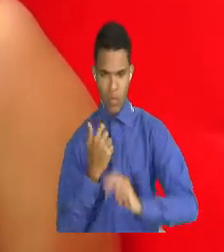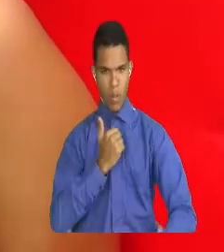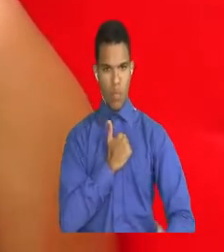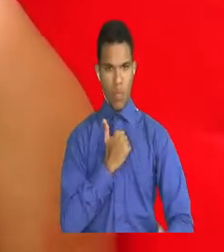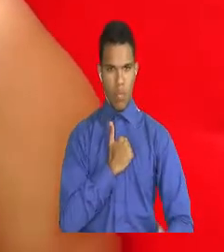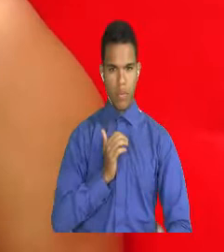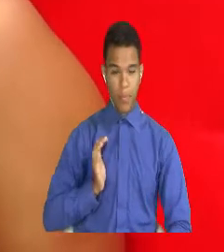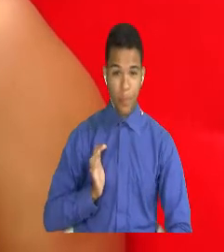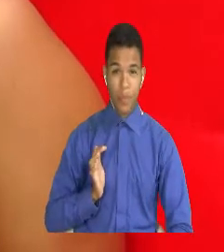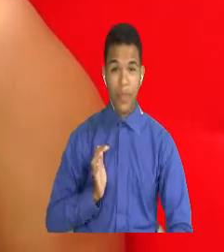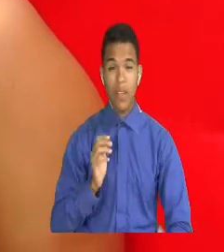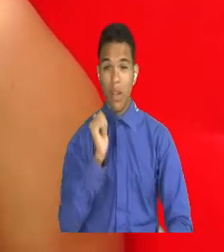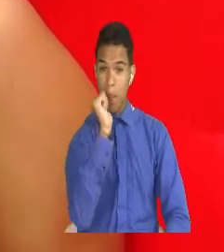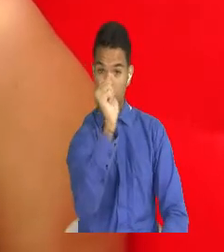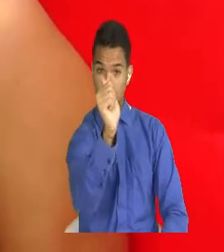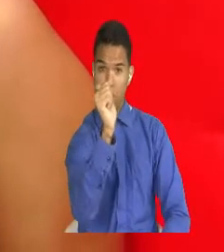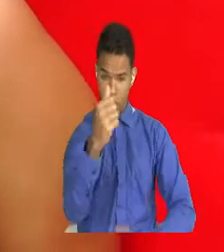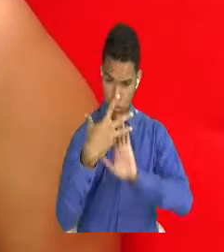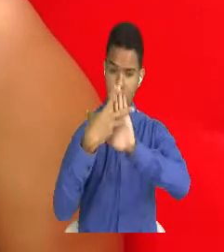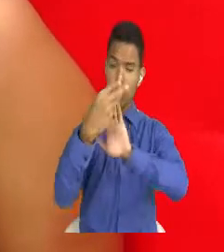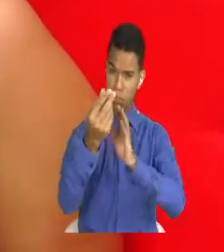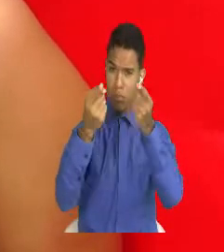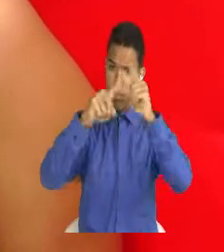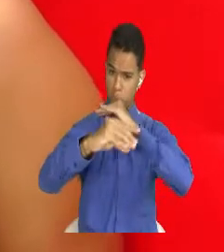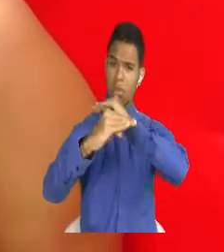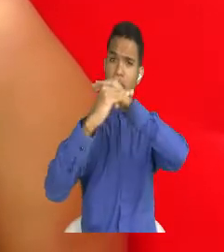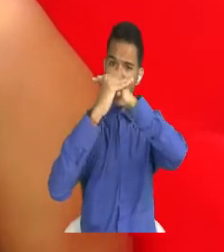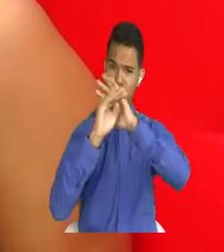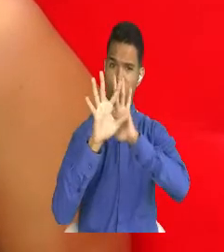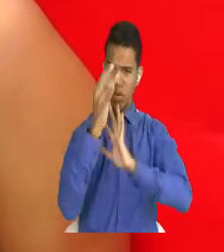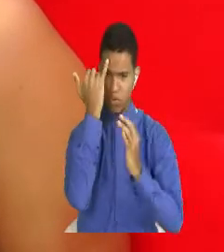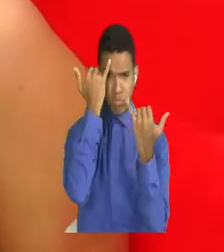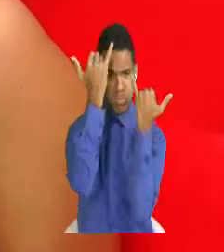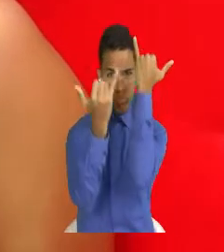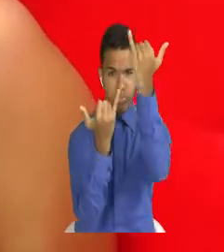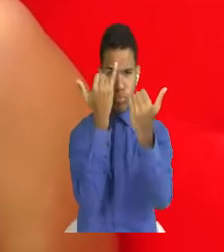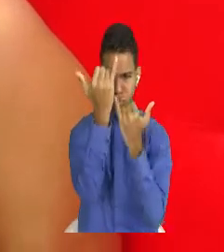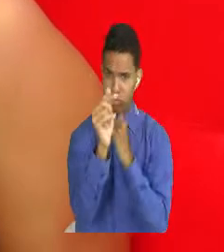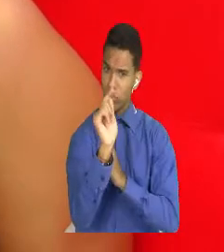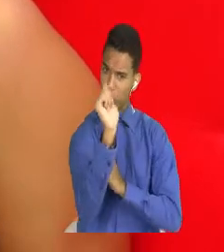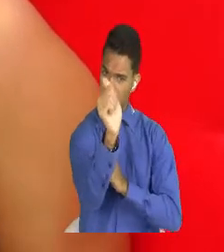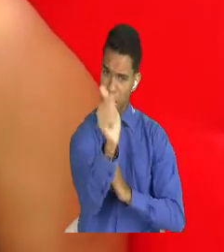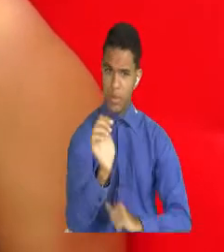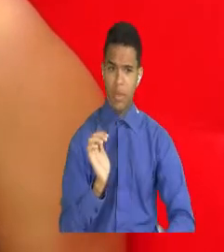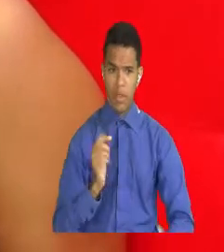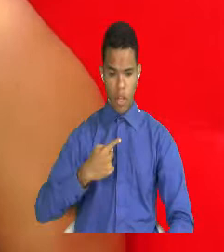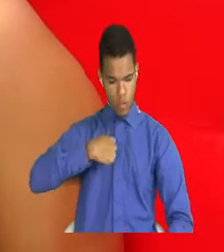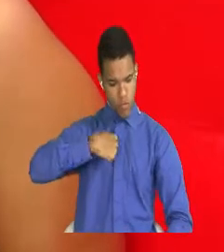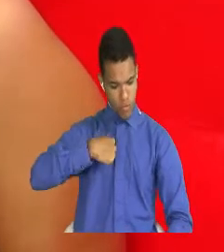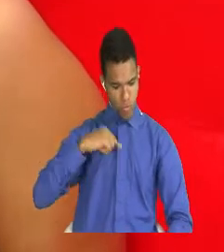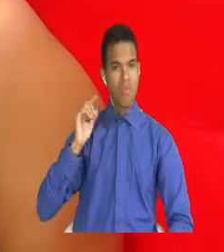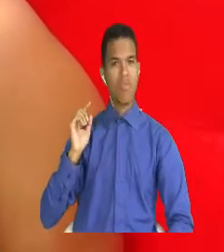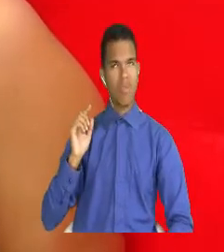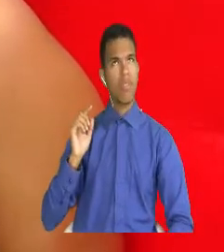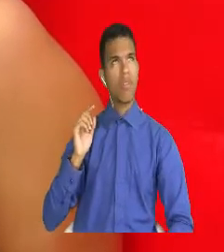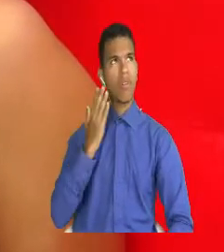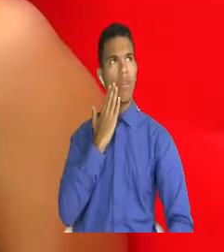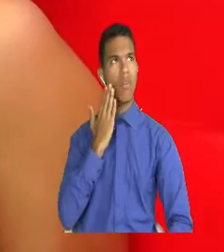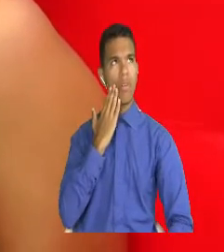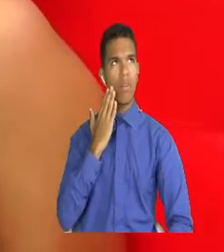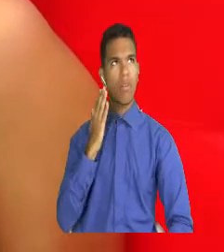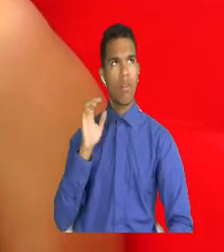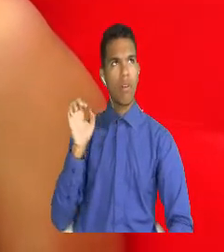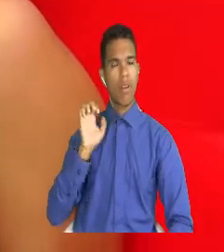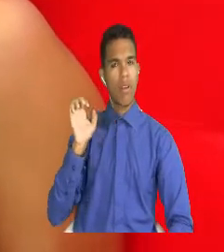que ustedes también emprendan y tengan la idea y la hagan realidad. Así como empezamos nosotros, llevamos desde enero, ya vamos a cumplir